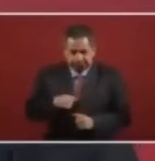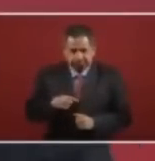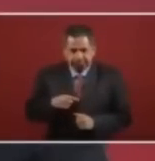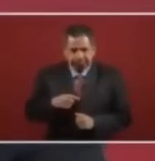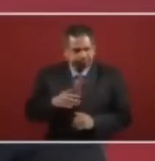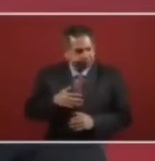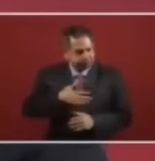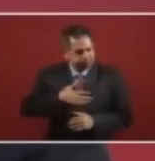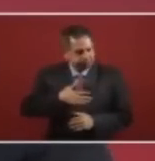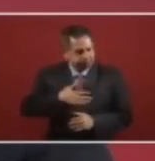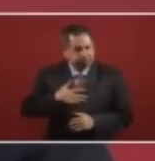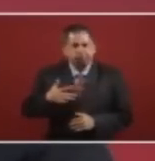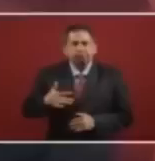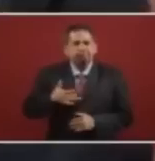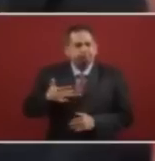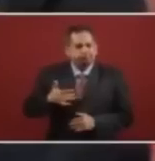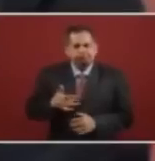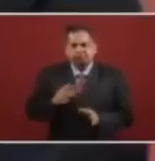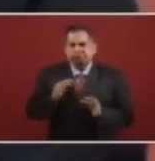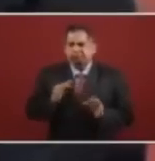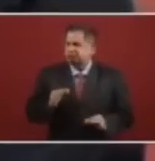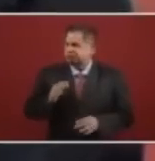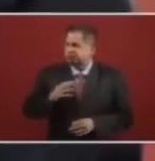dicha enorme de